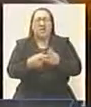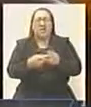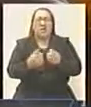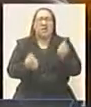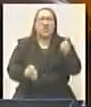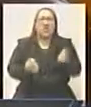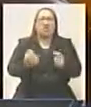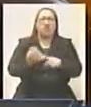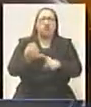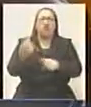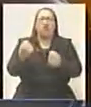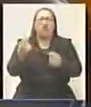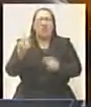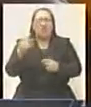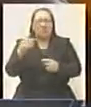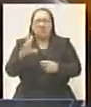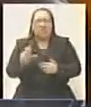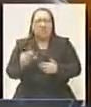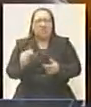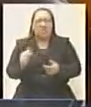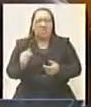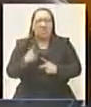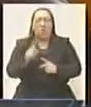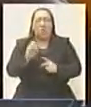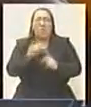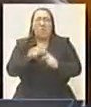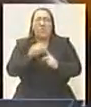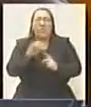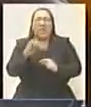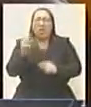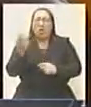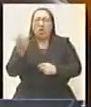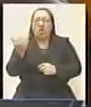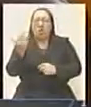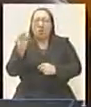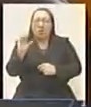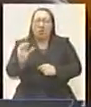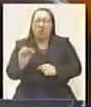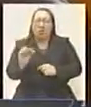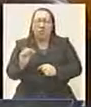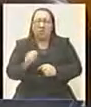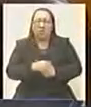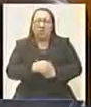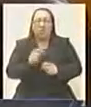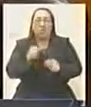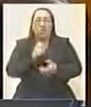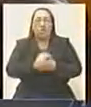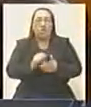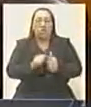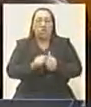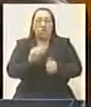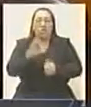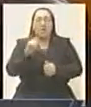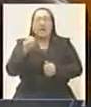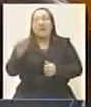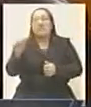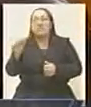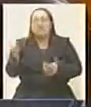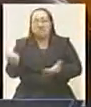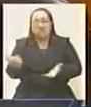un vehículo, un chofer o un técnico. Están ganando menos incluso que trabajadores contratados bajo la modalidad del